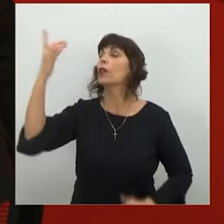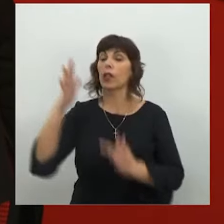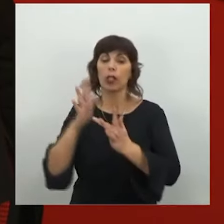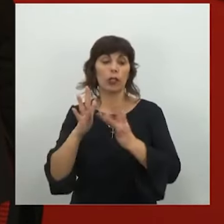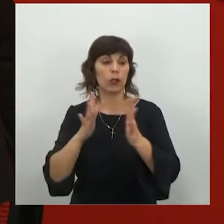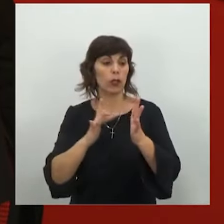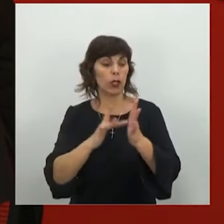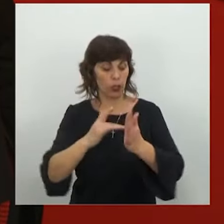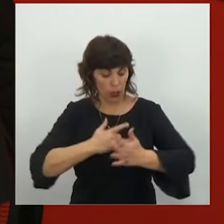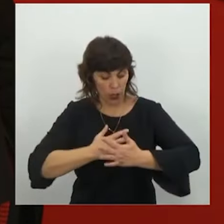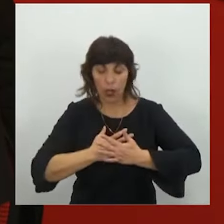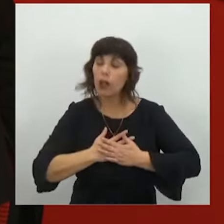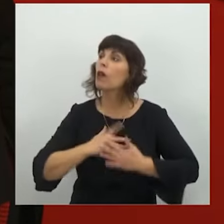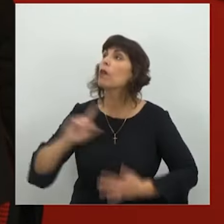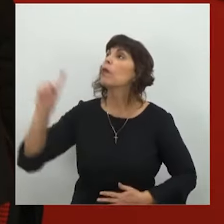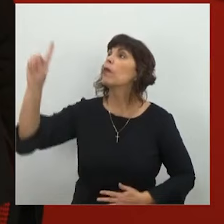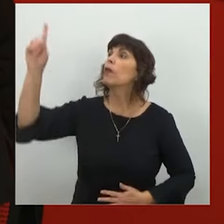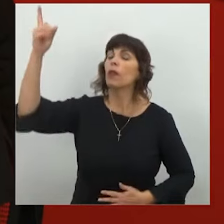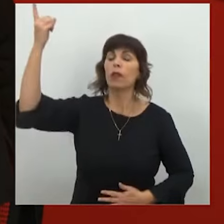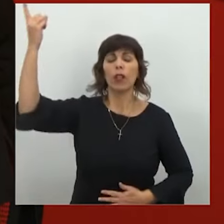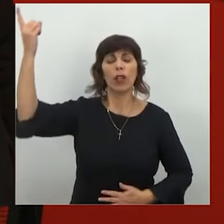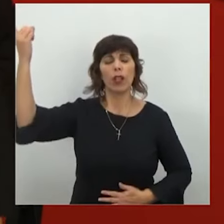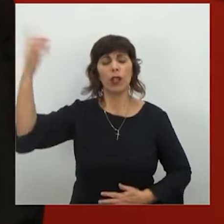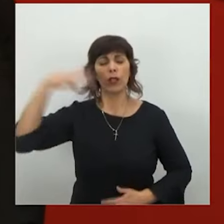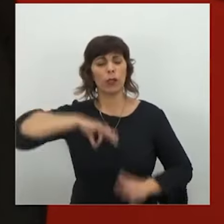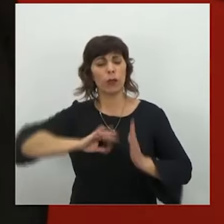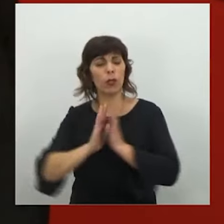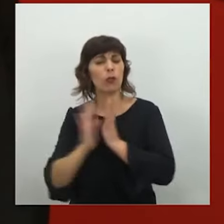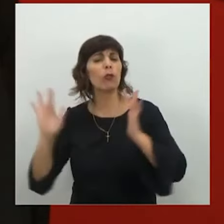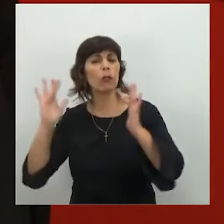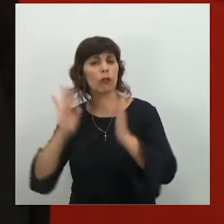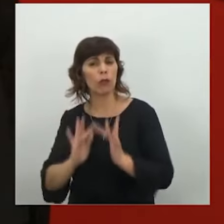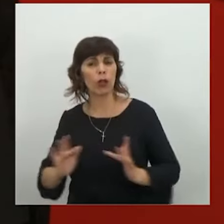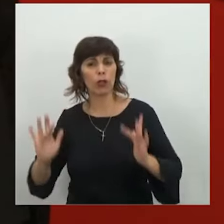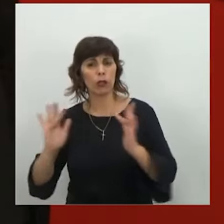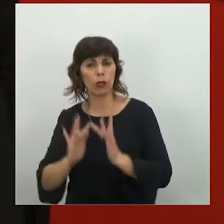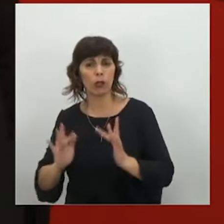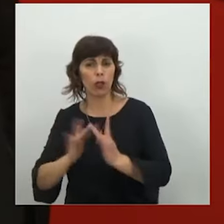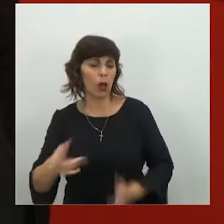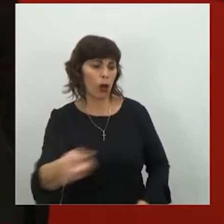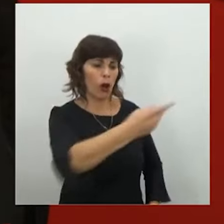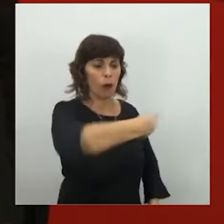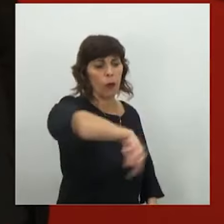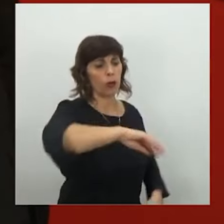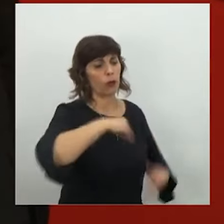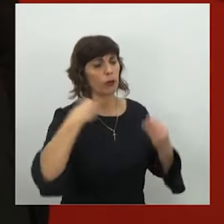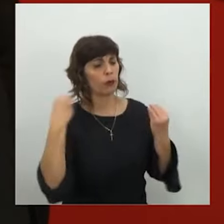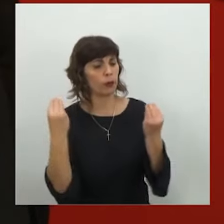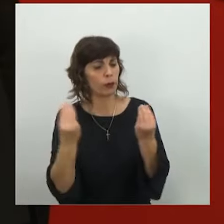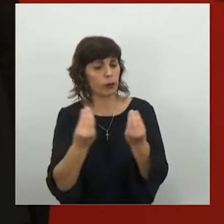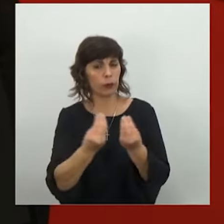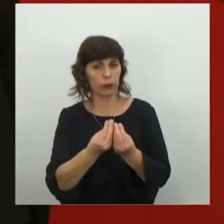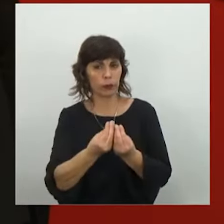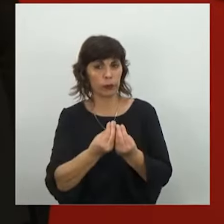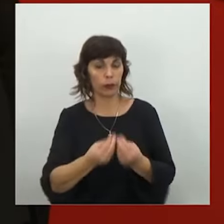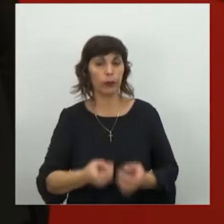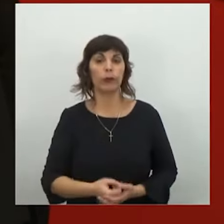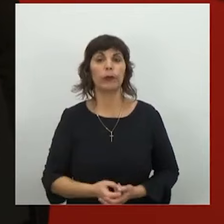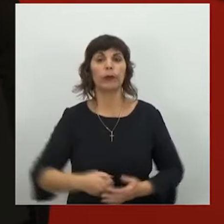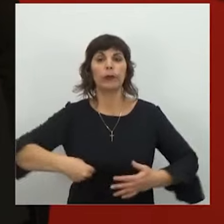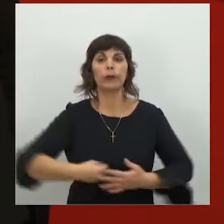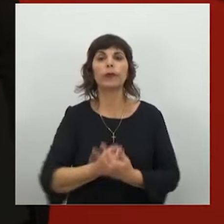Dios y la comunión del Espíritu Santo sean con todos vosotros.